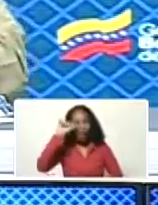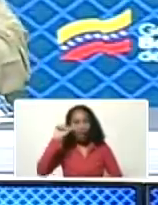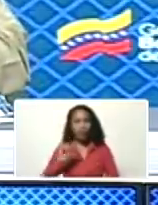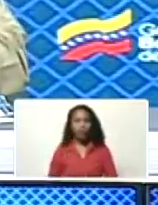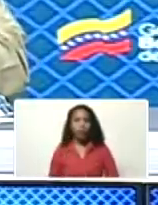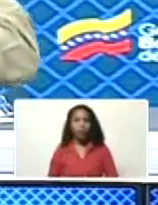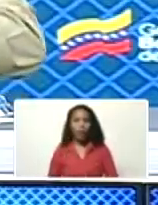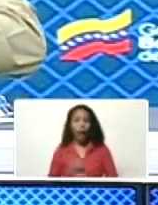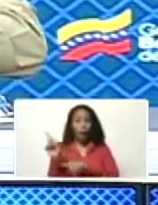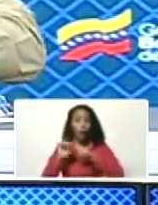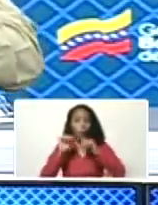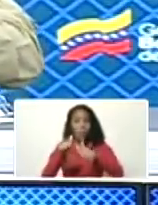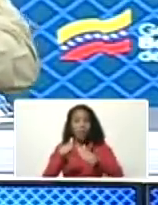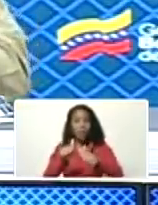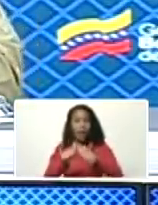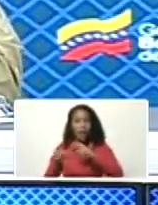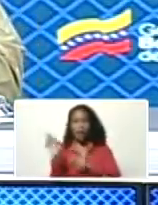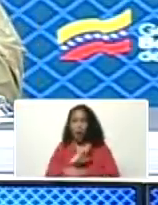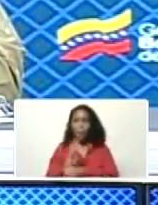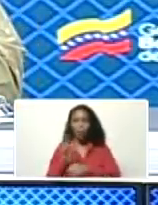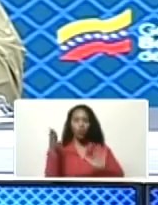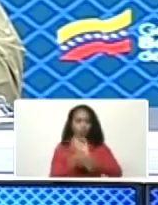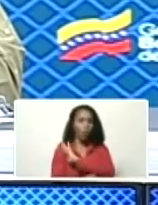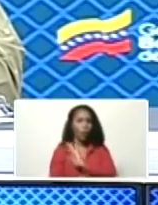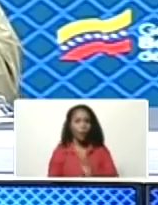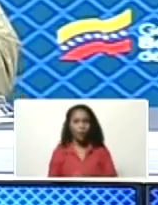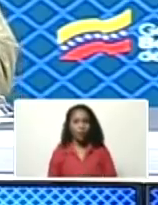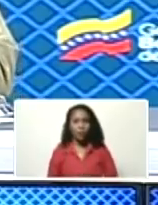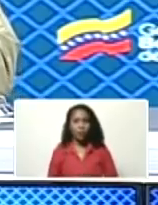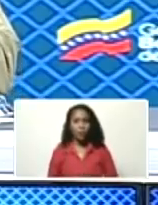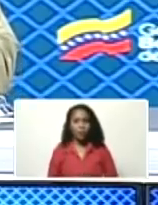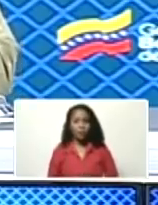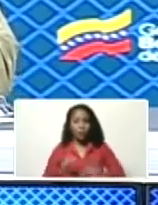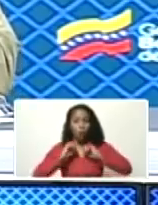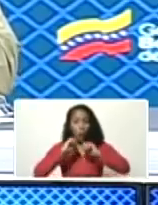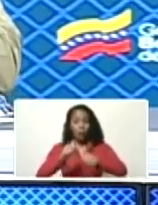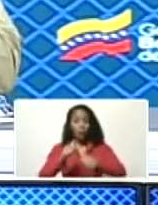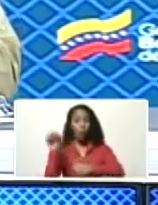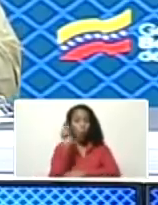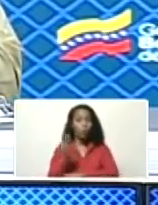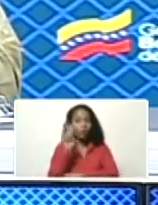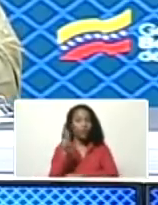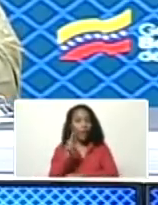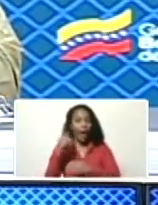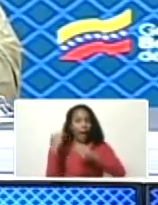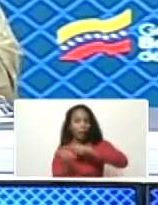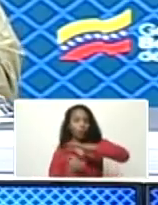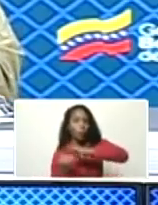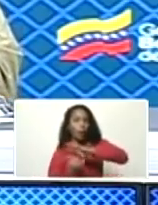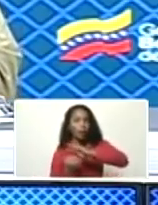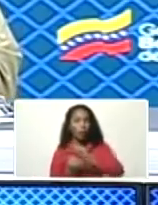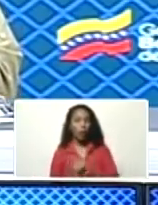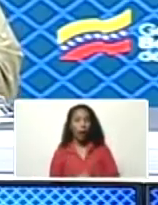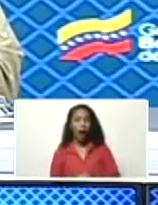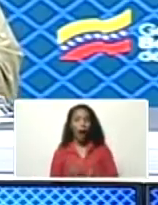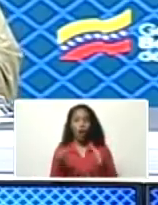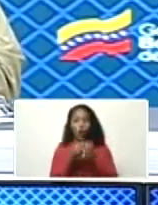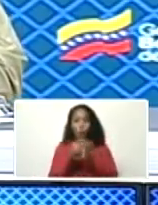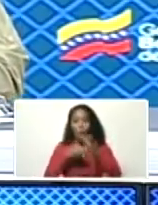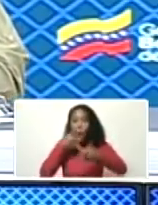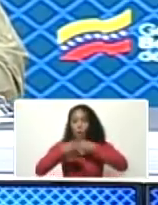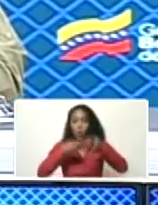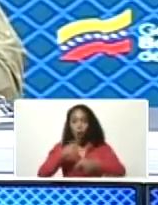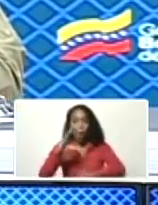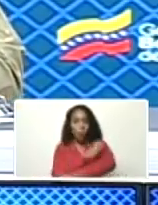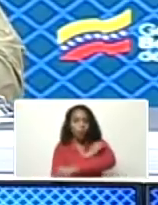Ahí comenzó la aceleración. Y comenzaron a utilizar como instrumento a los partidos políticos